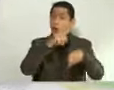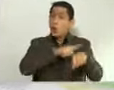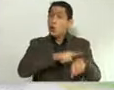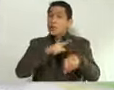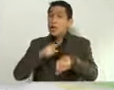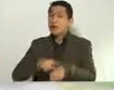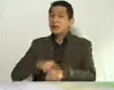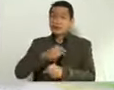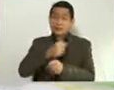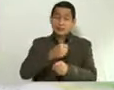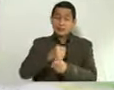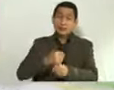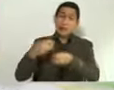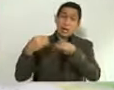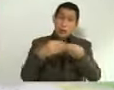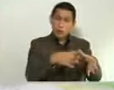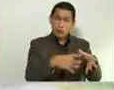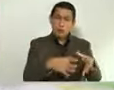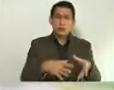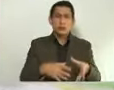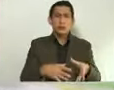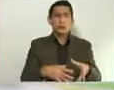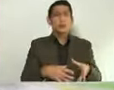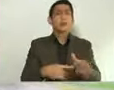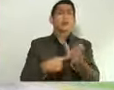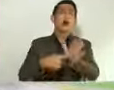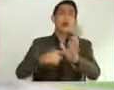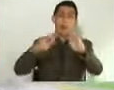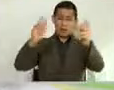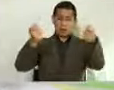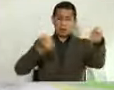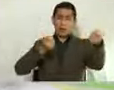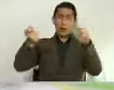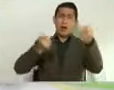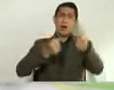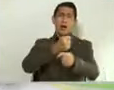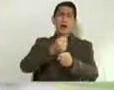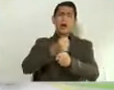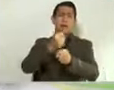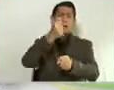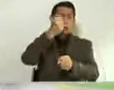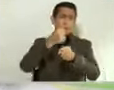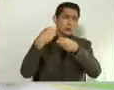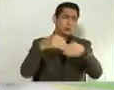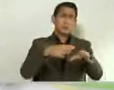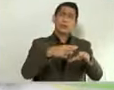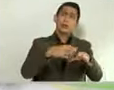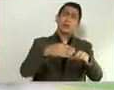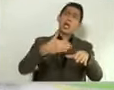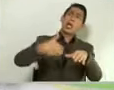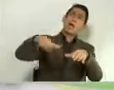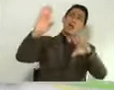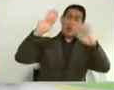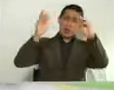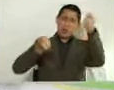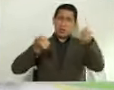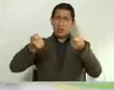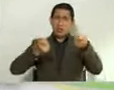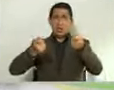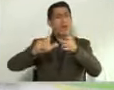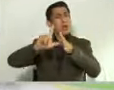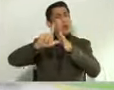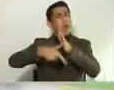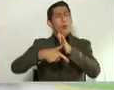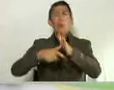Captamos el carro que llega, limpia el sector, y después al segundo salen las personas y vuelven a poner la basura en ese sector, a los